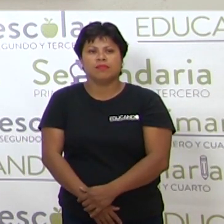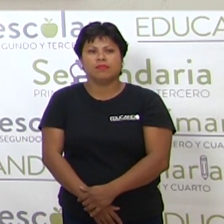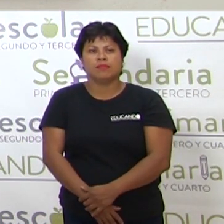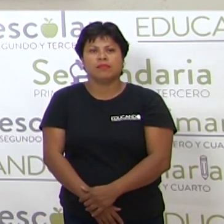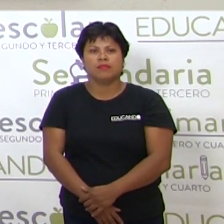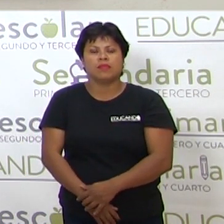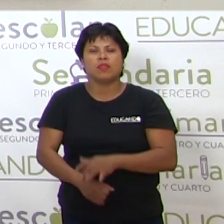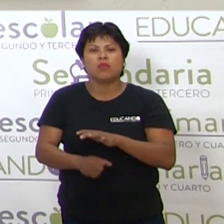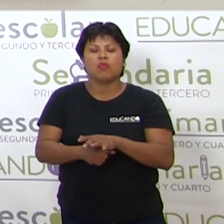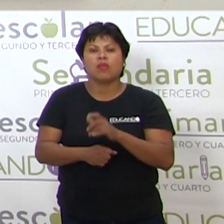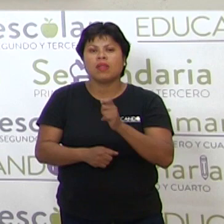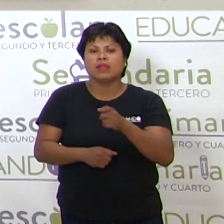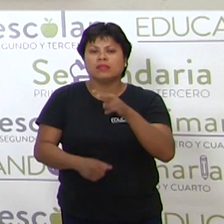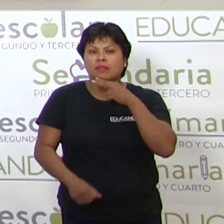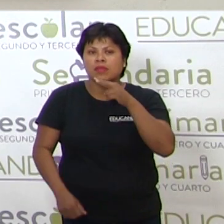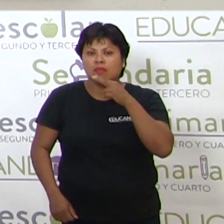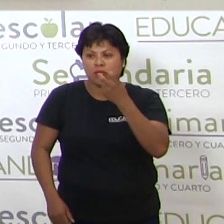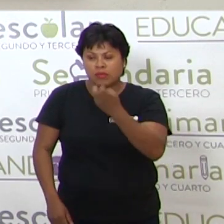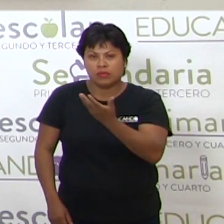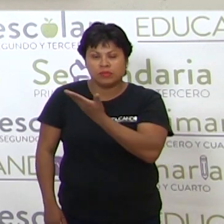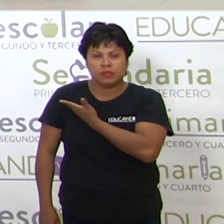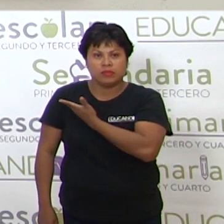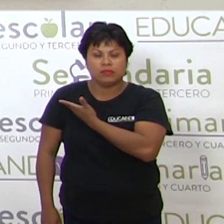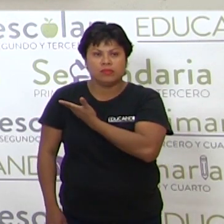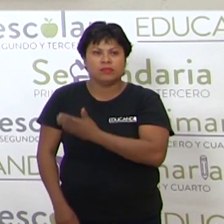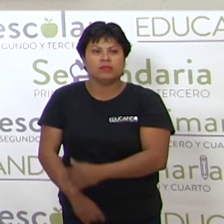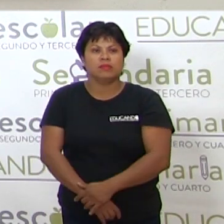cuál será el verbo aquí